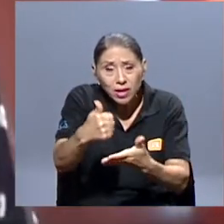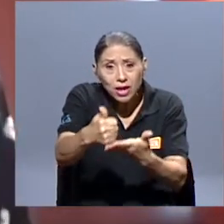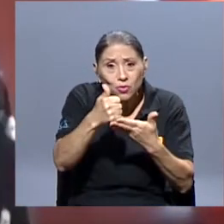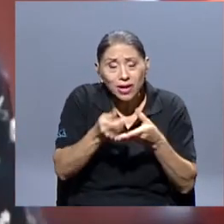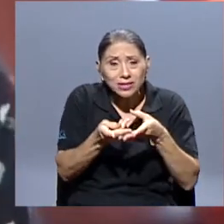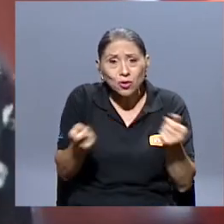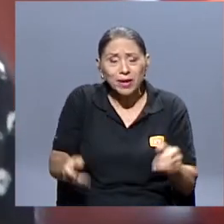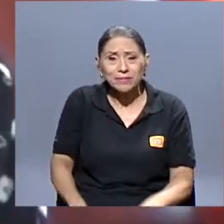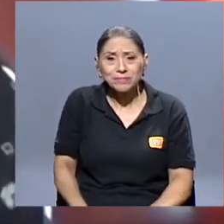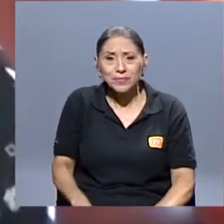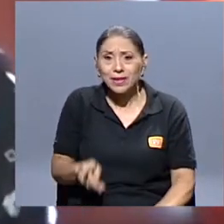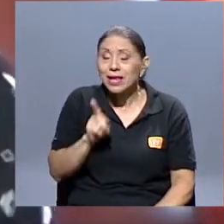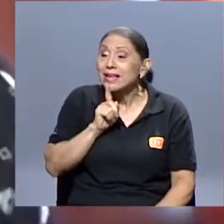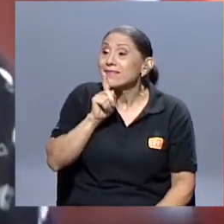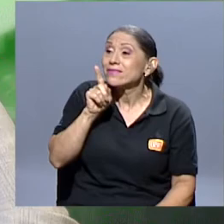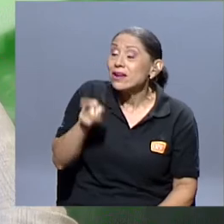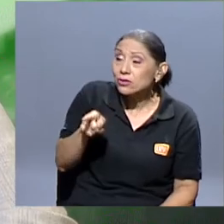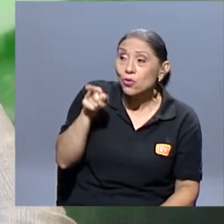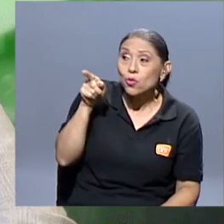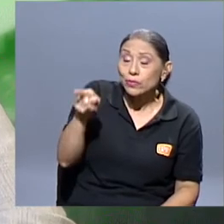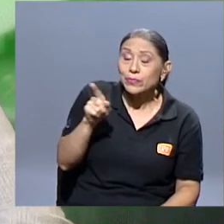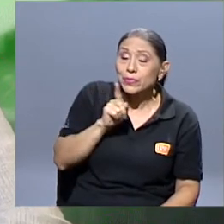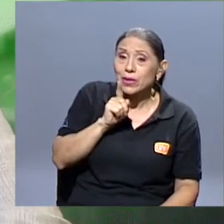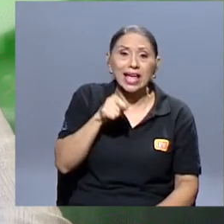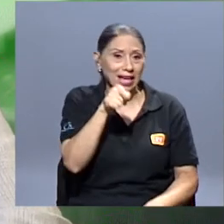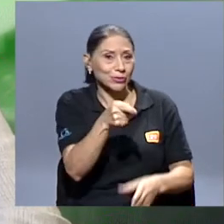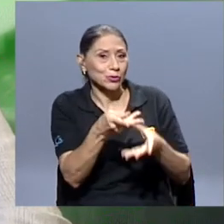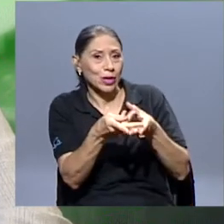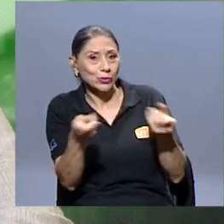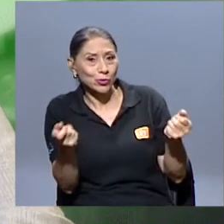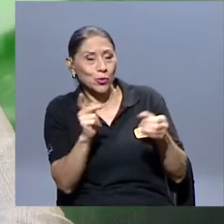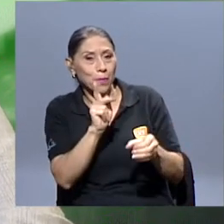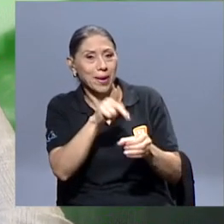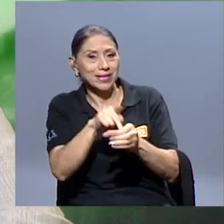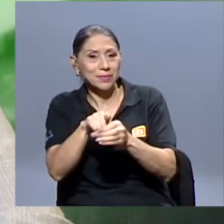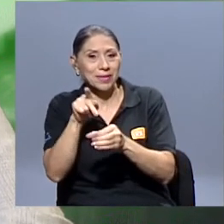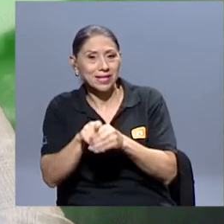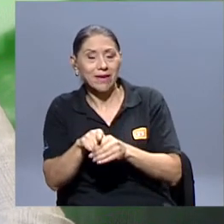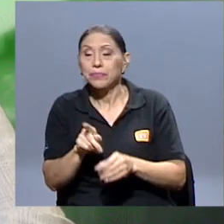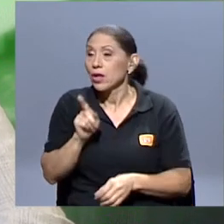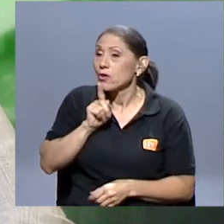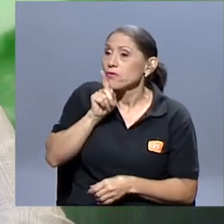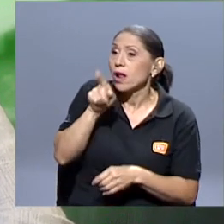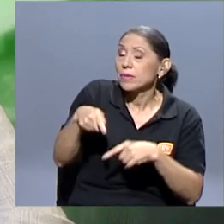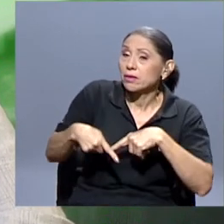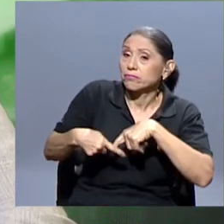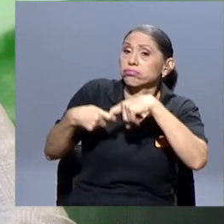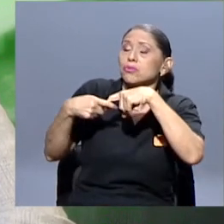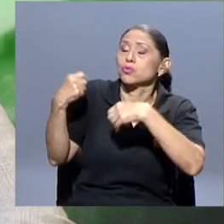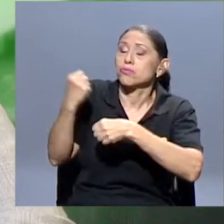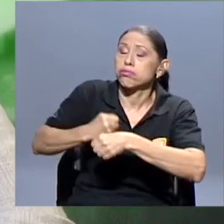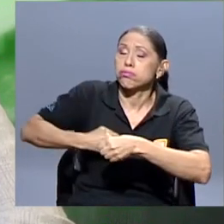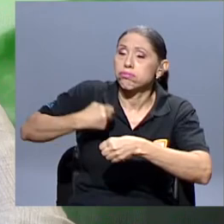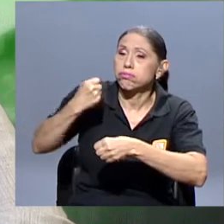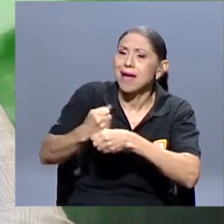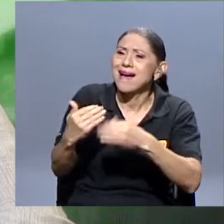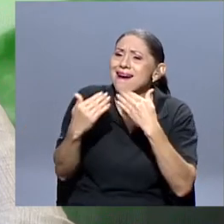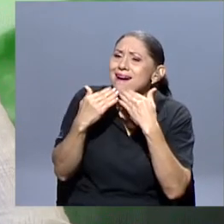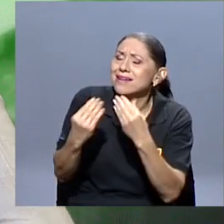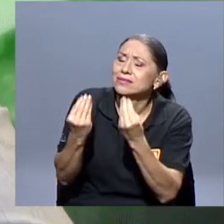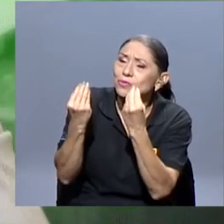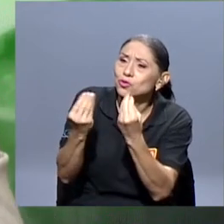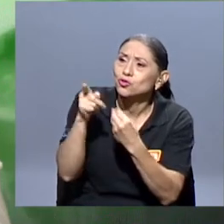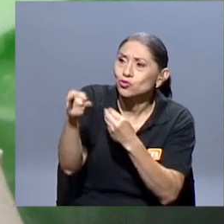así que se hace una solución participativa. Sin duda, don Tomás, definitivamente queda una gran tarea. Le agradezco muchísimo que haya estado